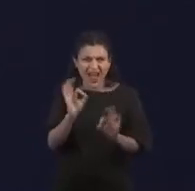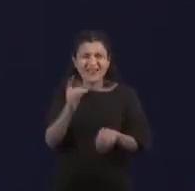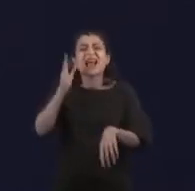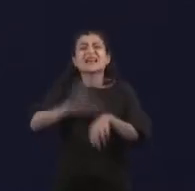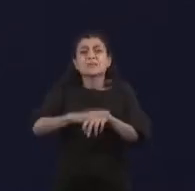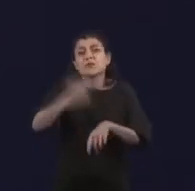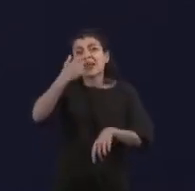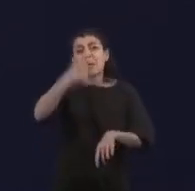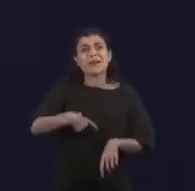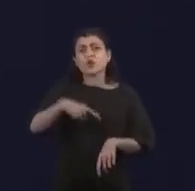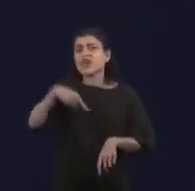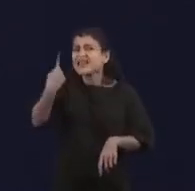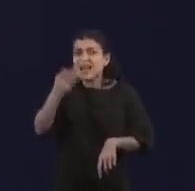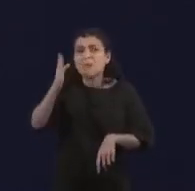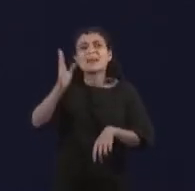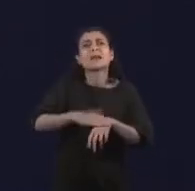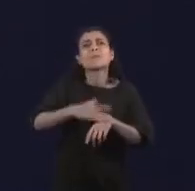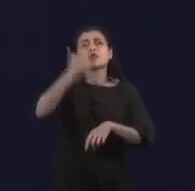Terminator 2.